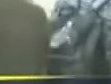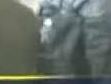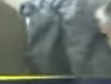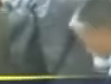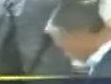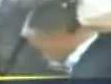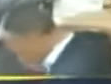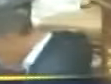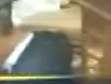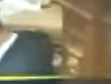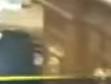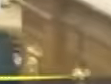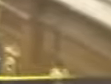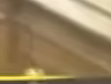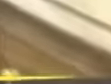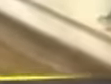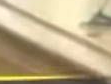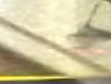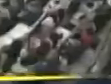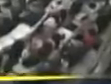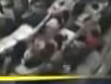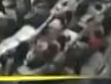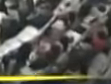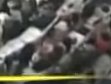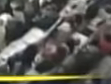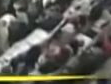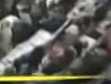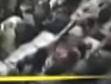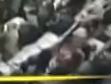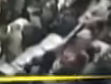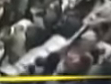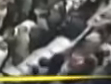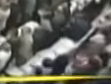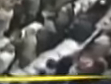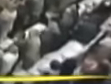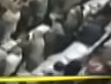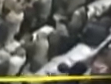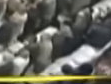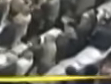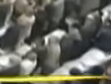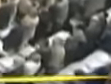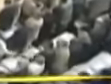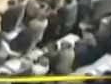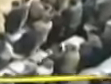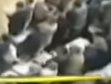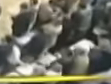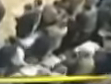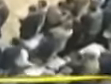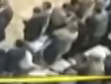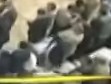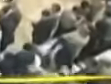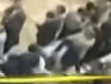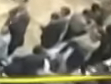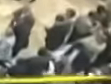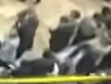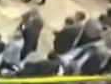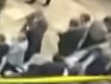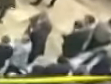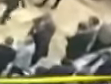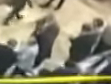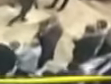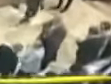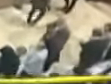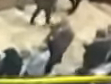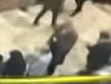fecundo, recientemente en Barbados, grandes acuerdos alcanzados, y seguirá también esta vía de